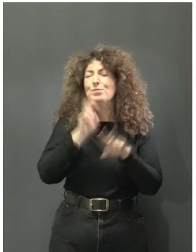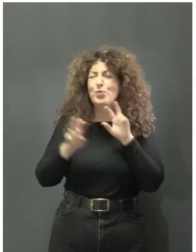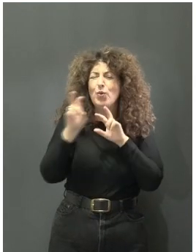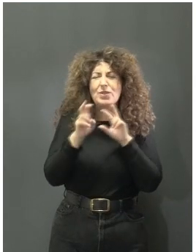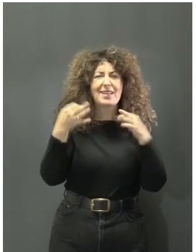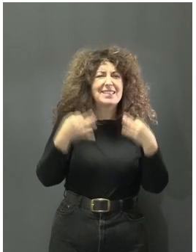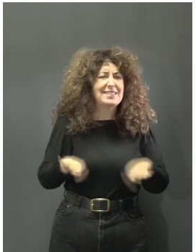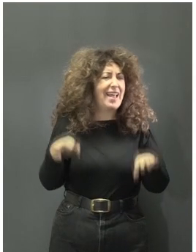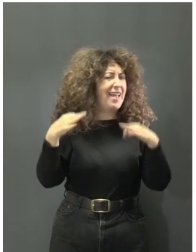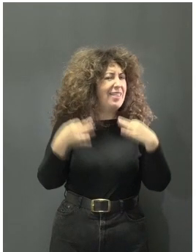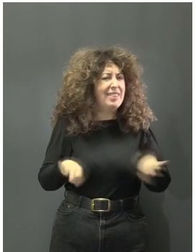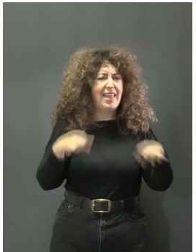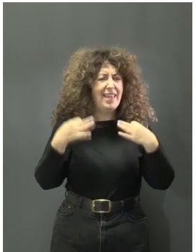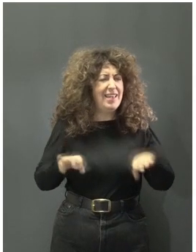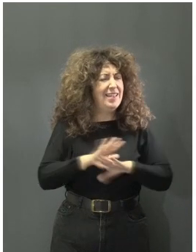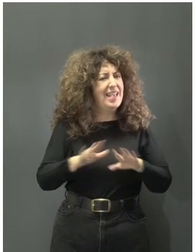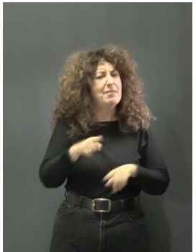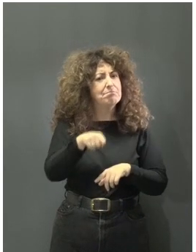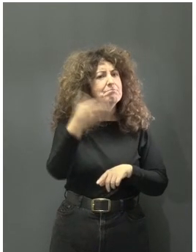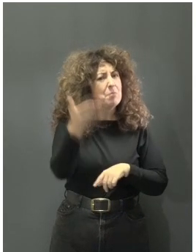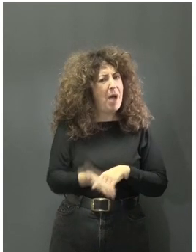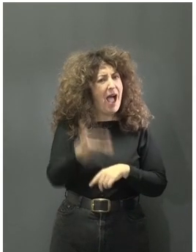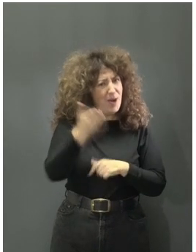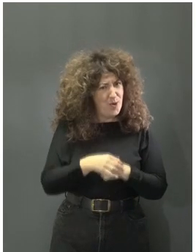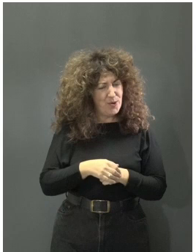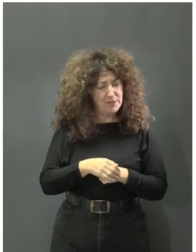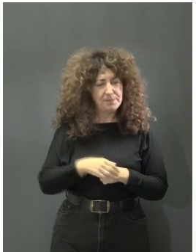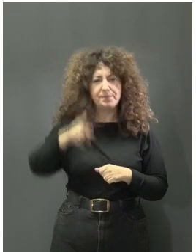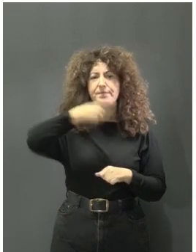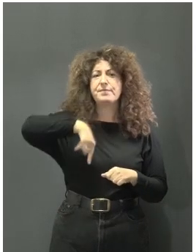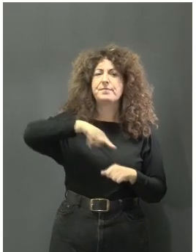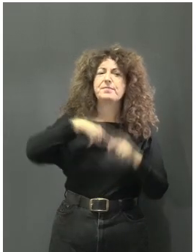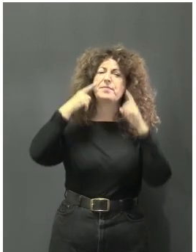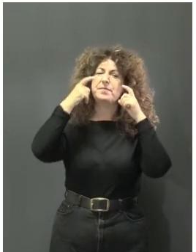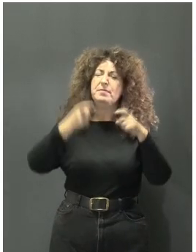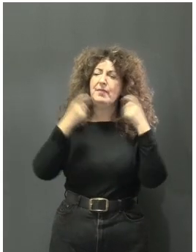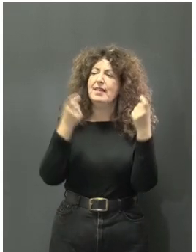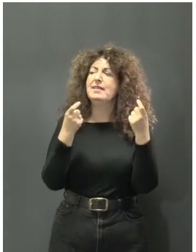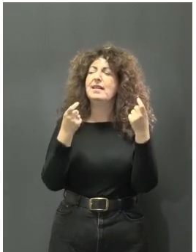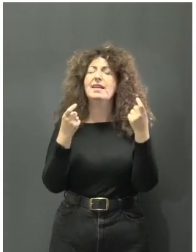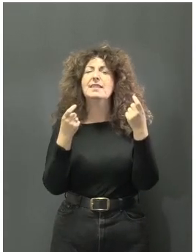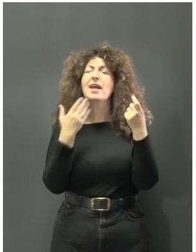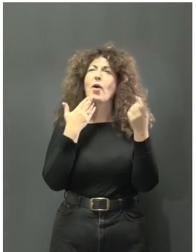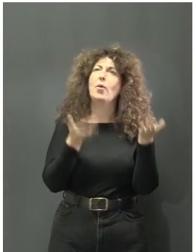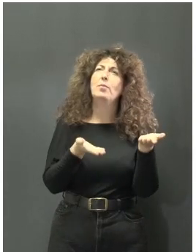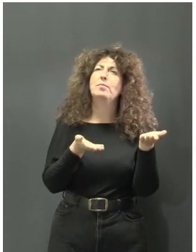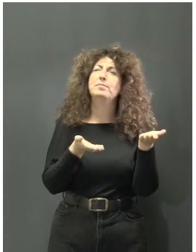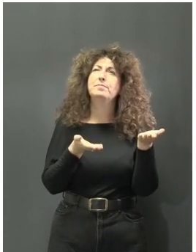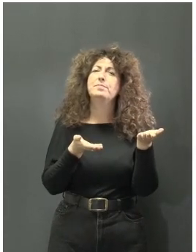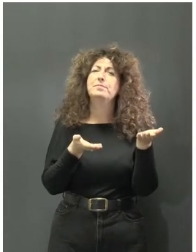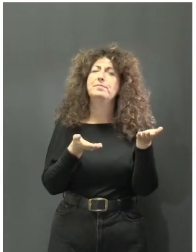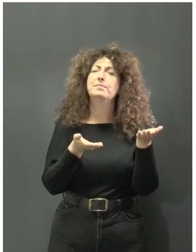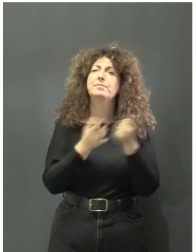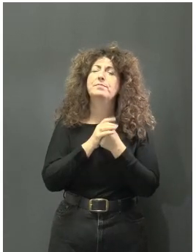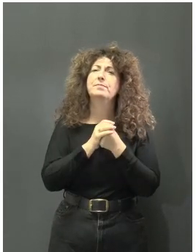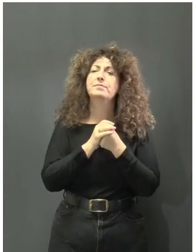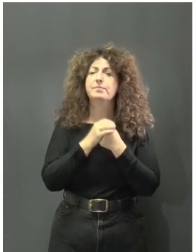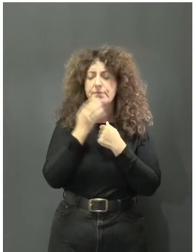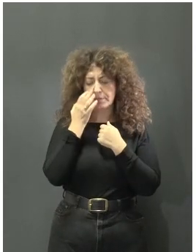sea, tenemos que intentar que no sea lo más